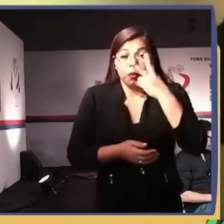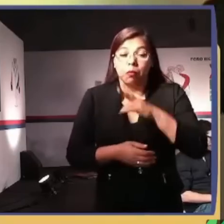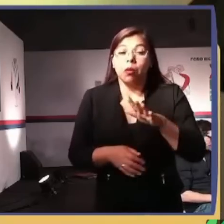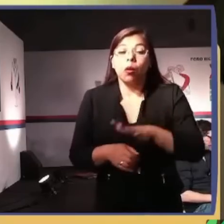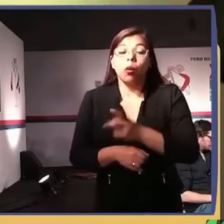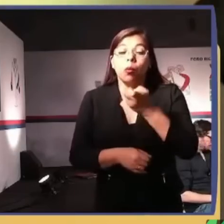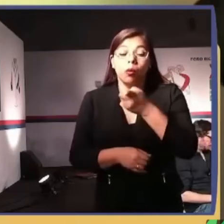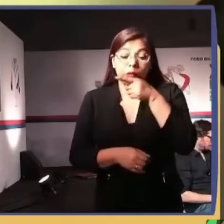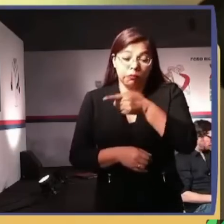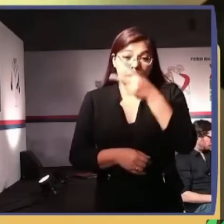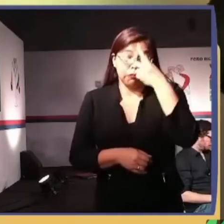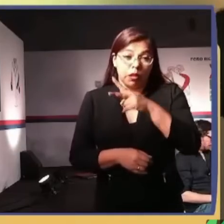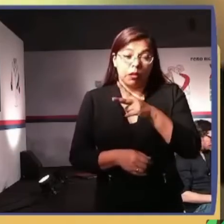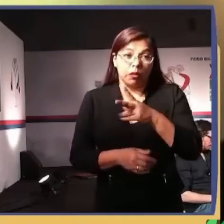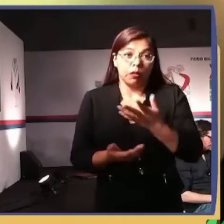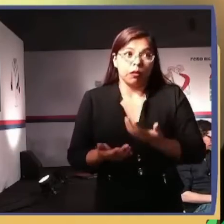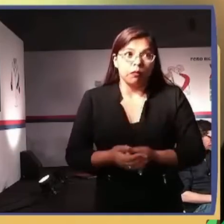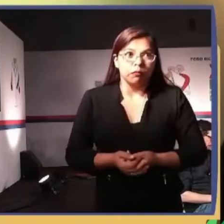nos dio